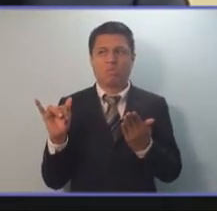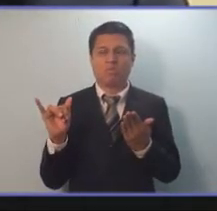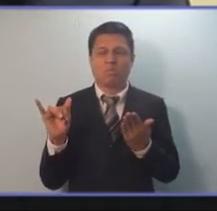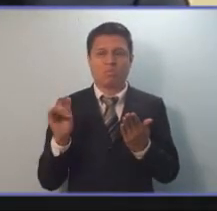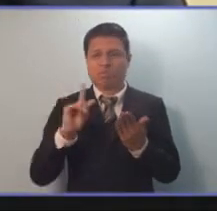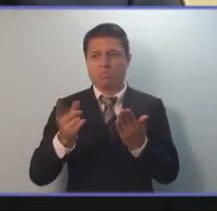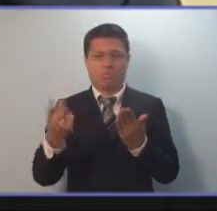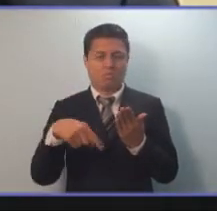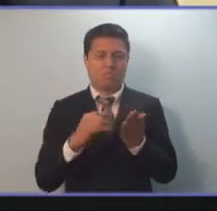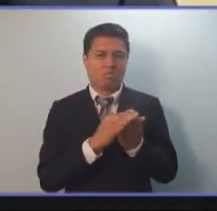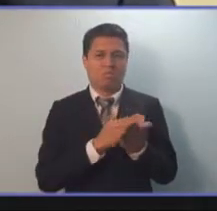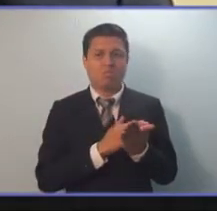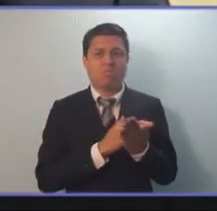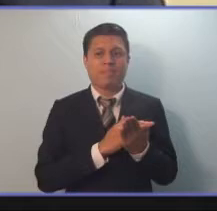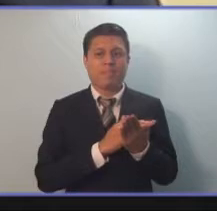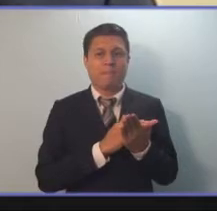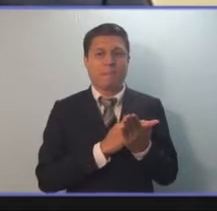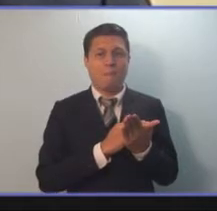ausente.